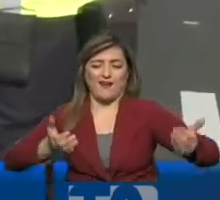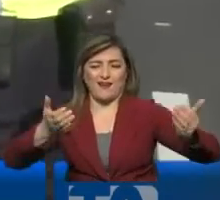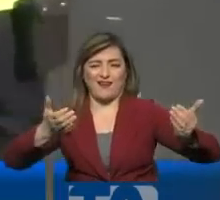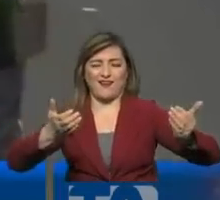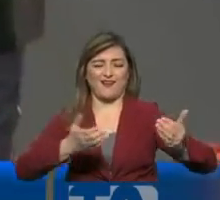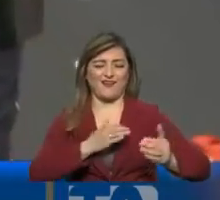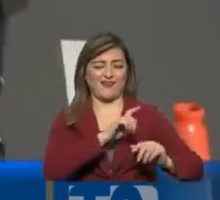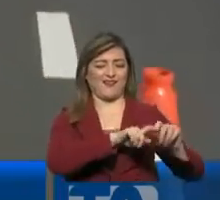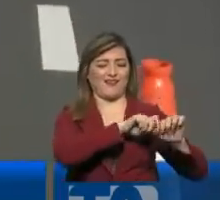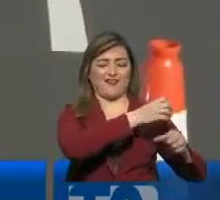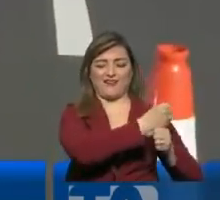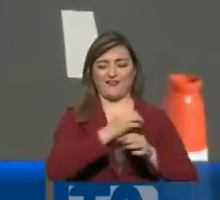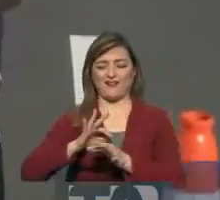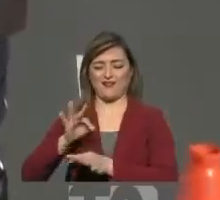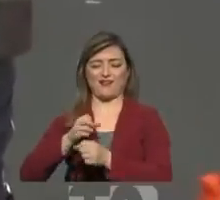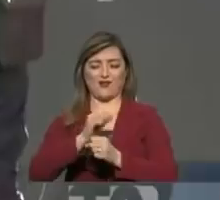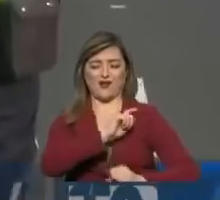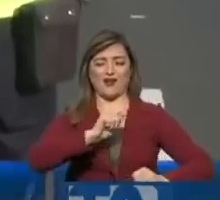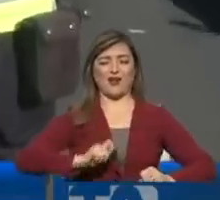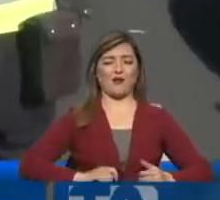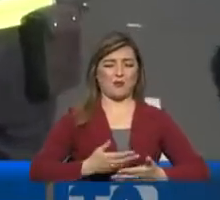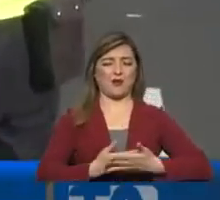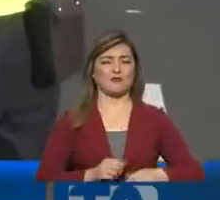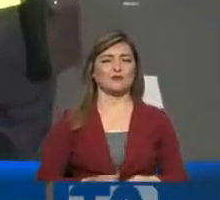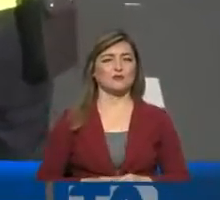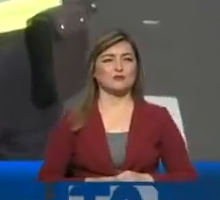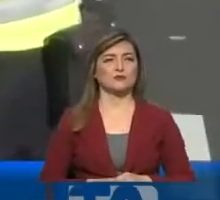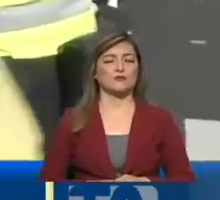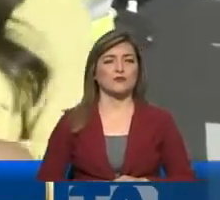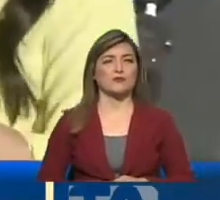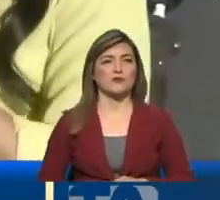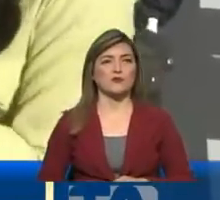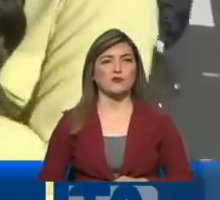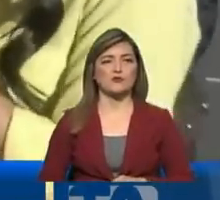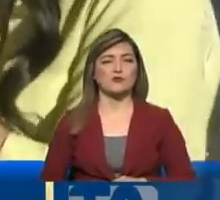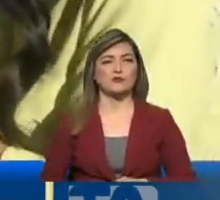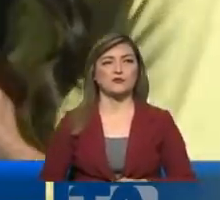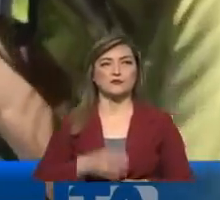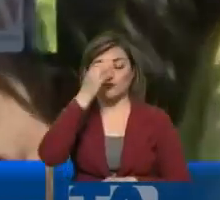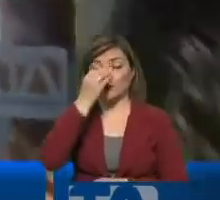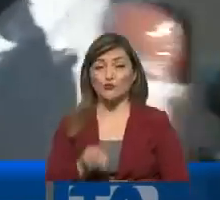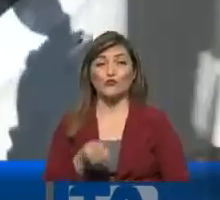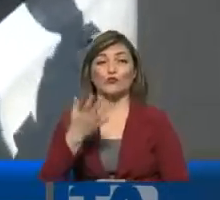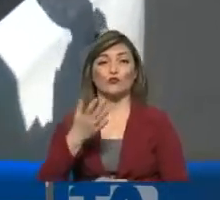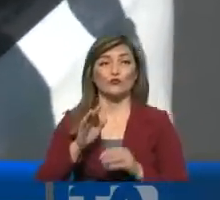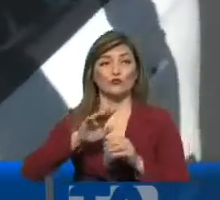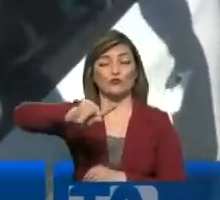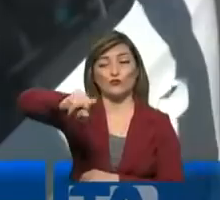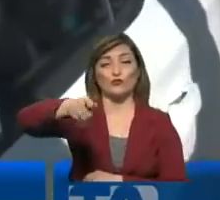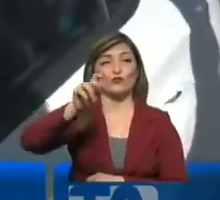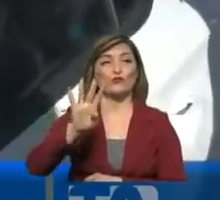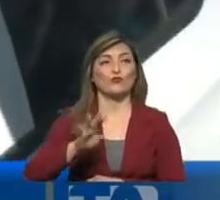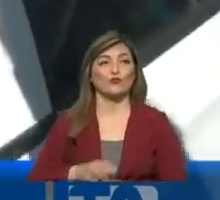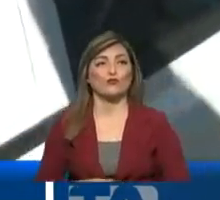muchas gracias. Vamos a acercarnos en este momento a uno de los conductores que está aquí. Muy buenos días, estamos en vivo para